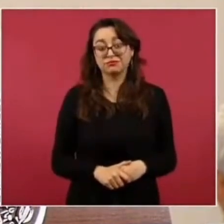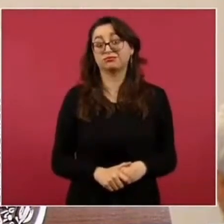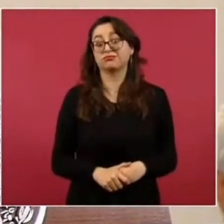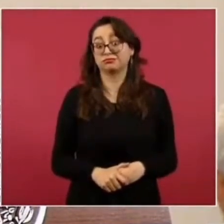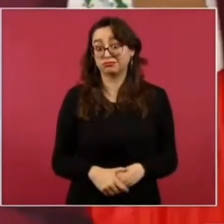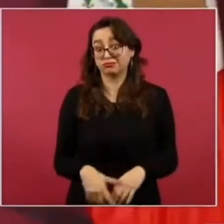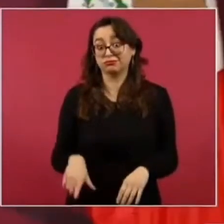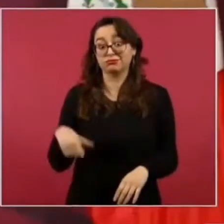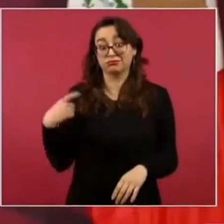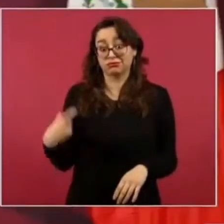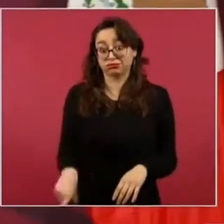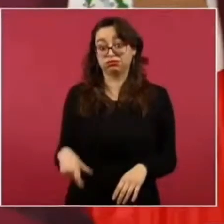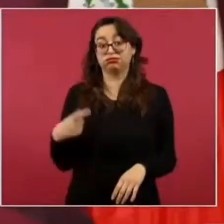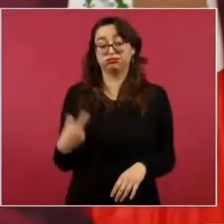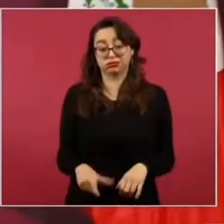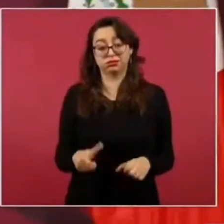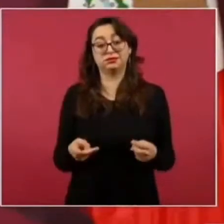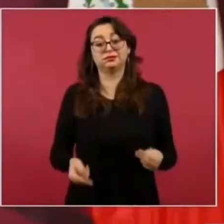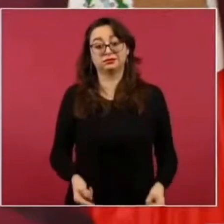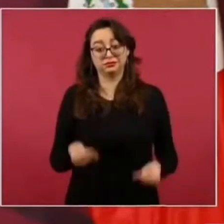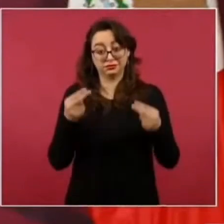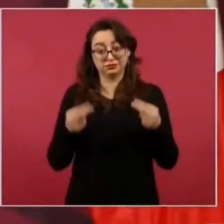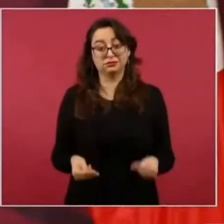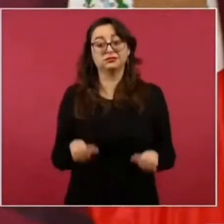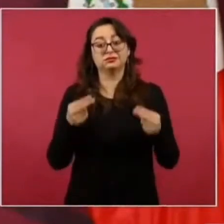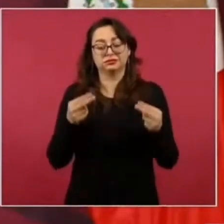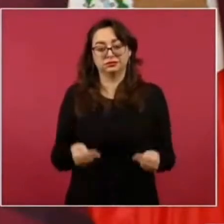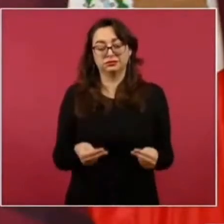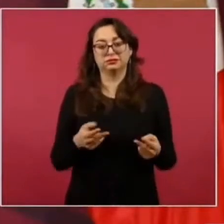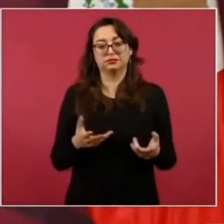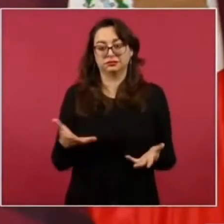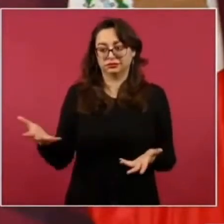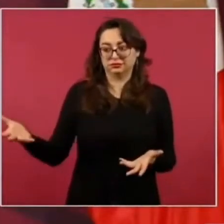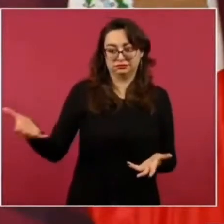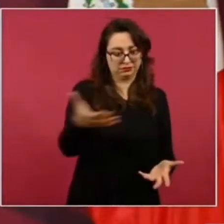es un buen negocio para la nación.